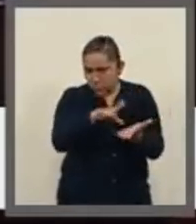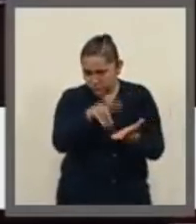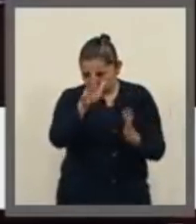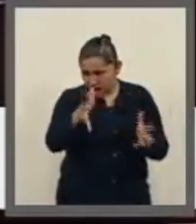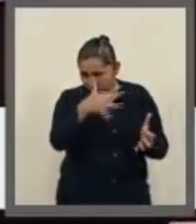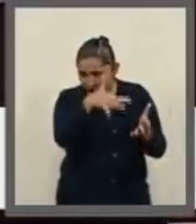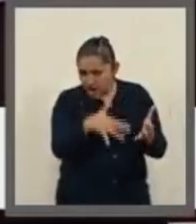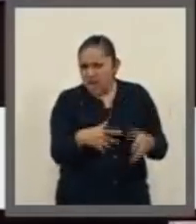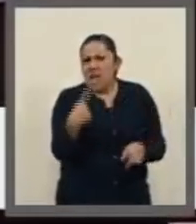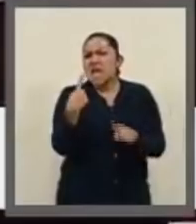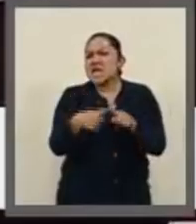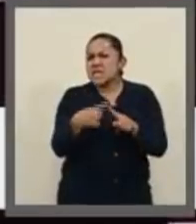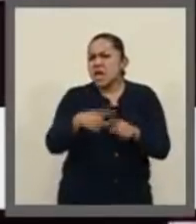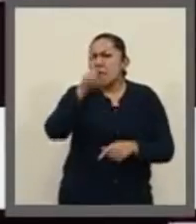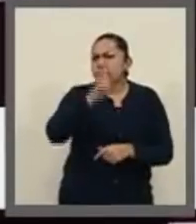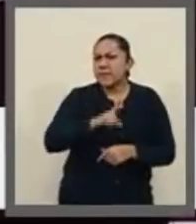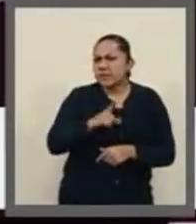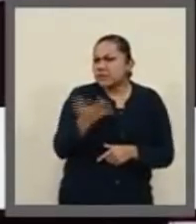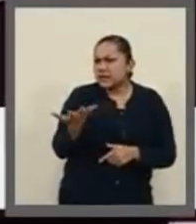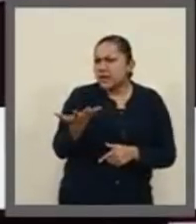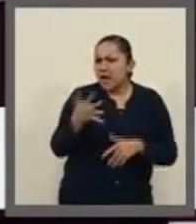verdad verdaderamente en este recinto?